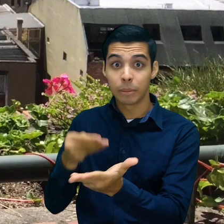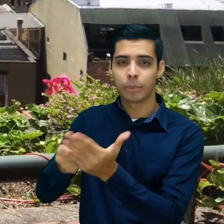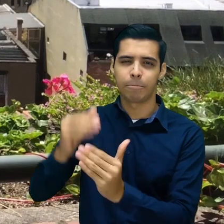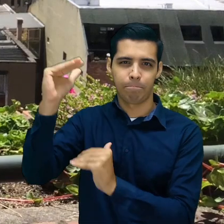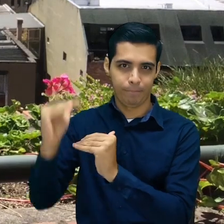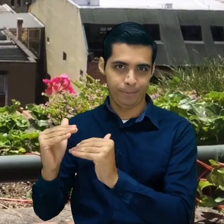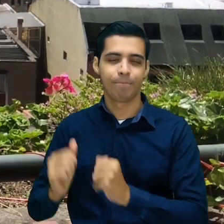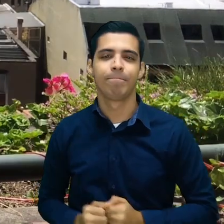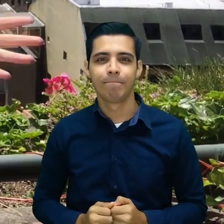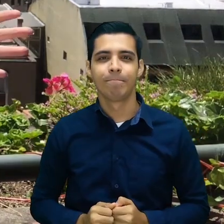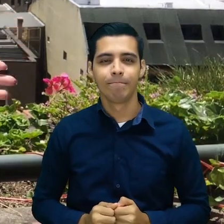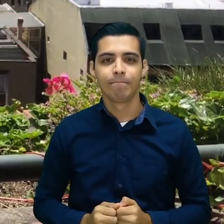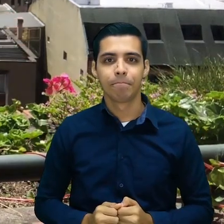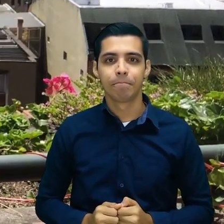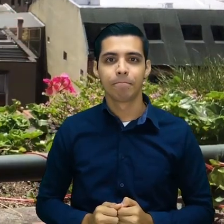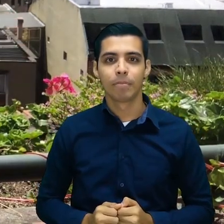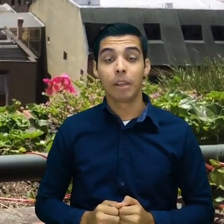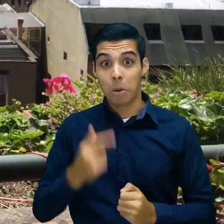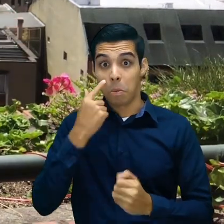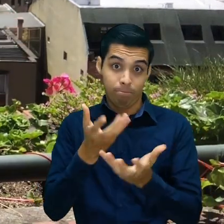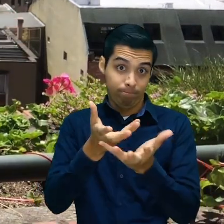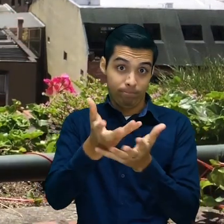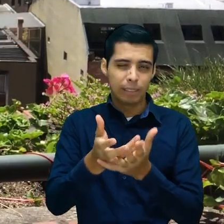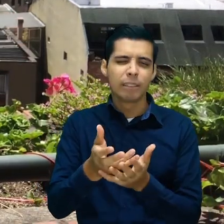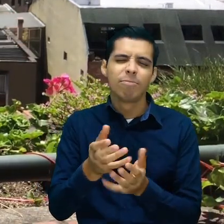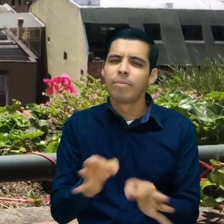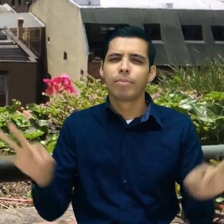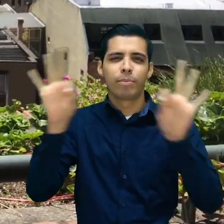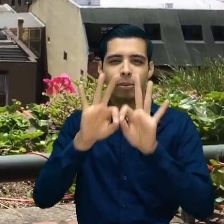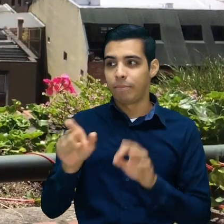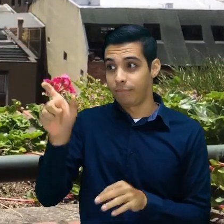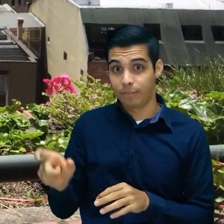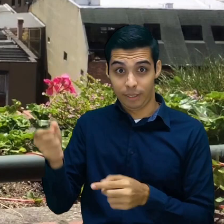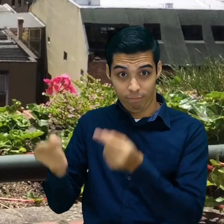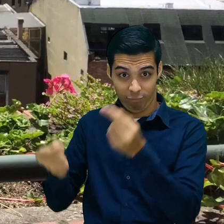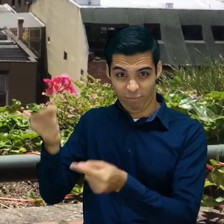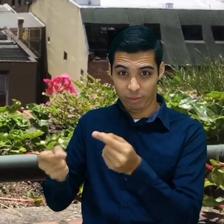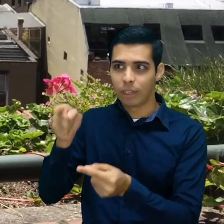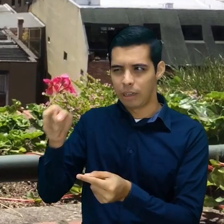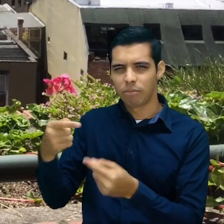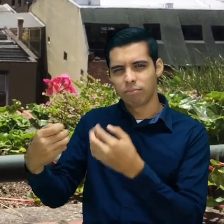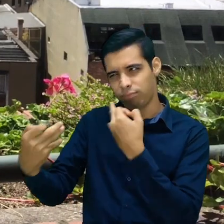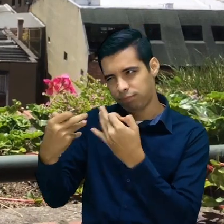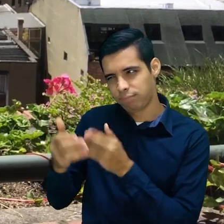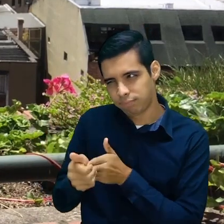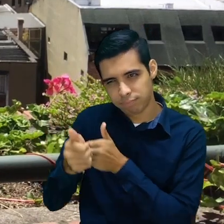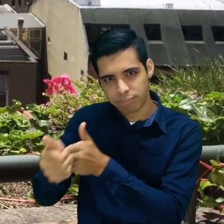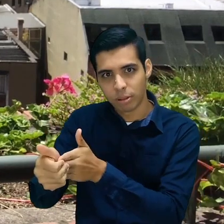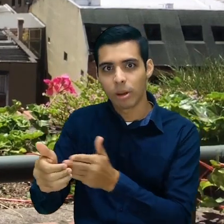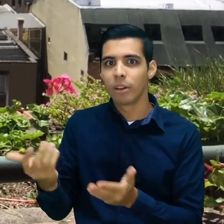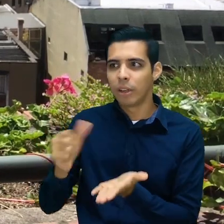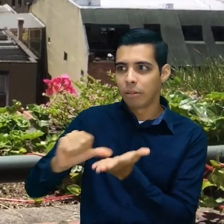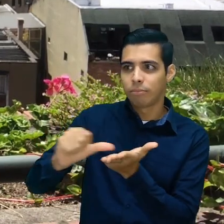esa base grabable. Antes de iniciar, la recomendación es hacer esto con un contador que los oriente y que les explique sobre los